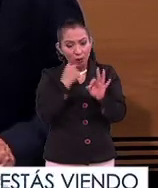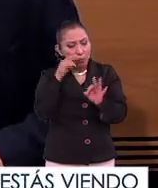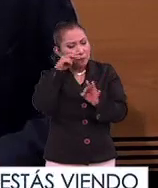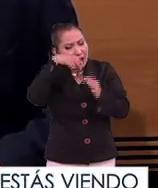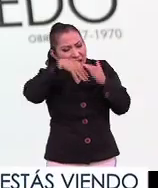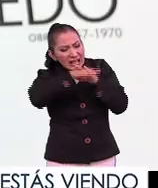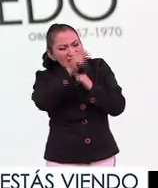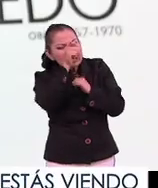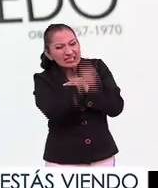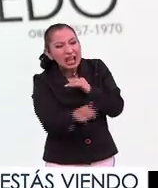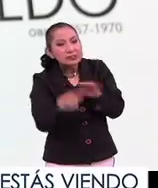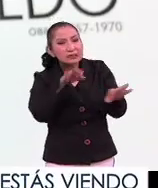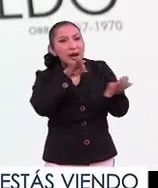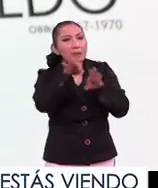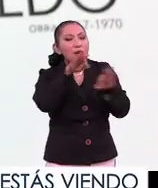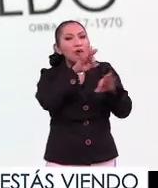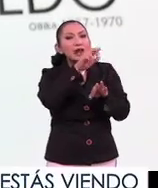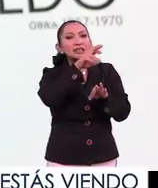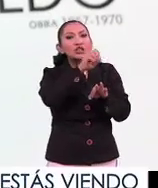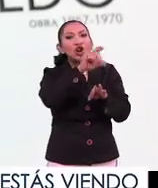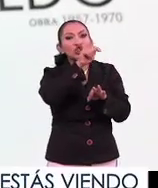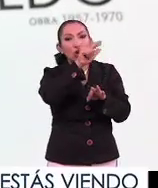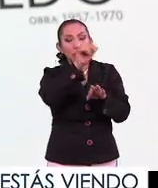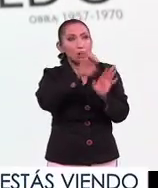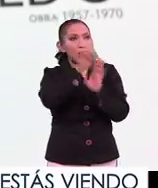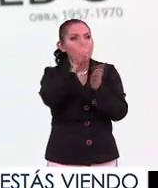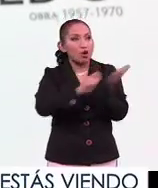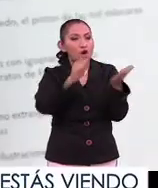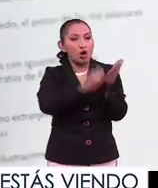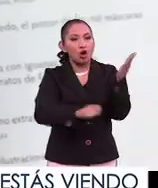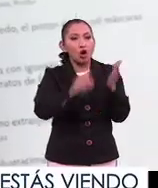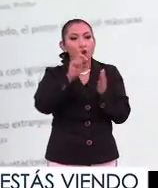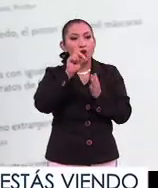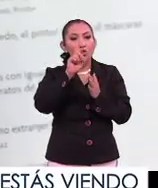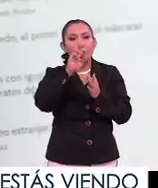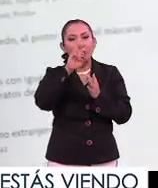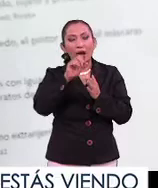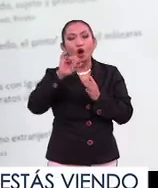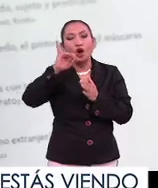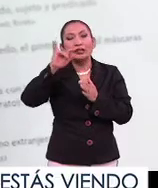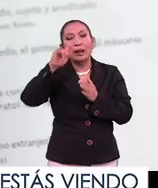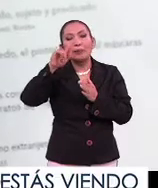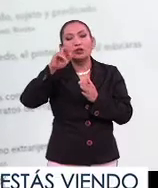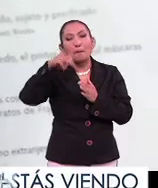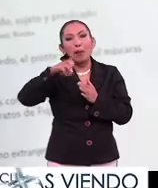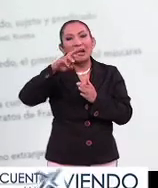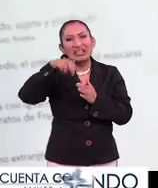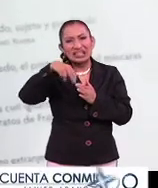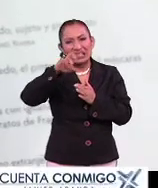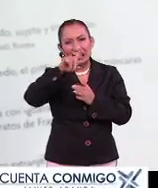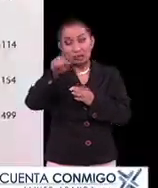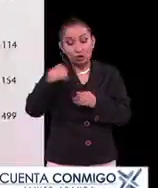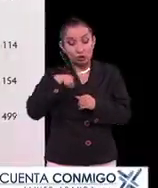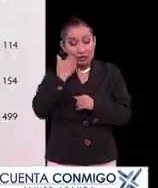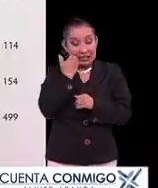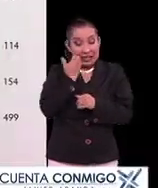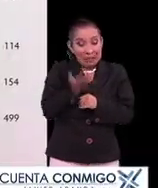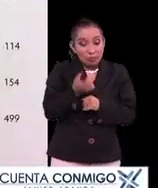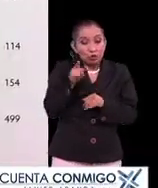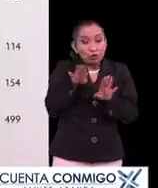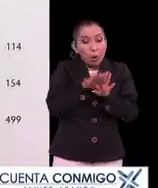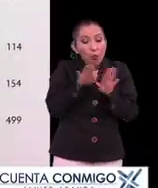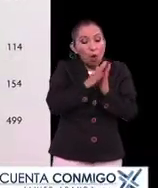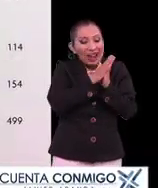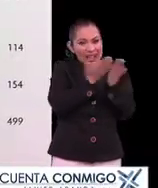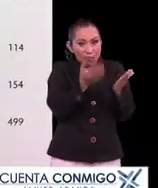acercan o nos aproximan al trabajo de Francisco Toledo, como los textos de Dore Ashton, Jorge Alberto Manrique, por ejemplo. Nuestra intención es